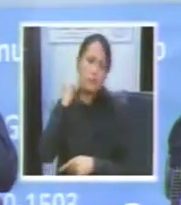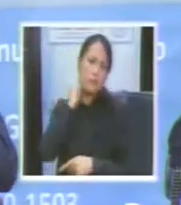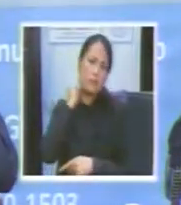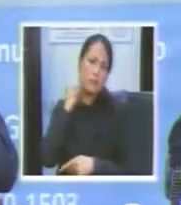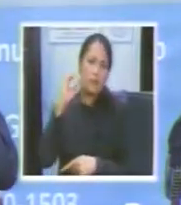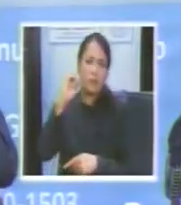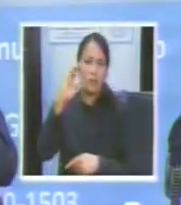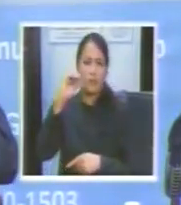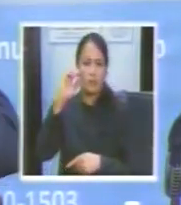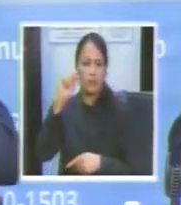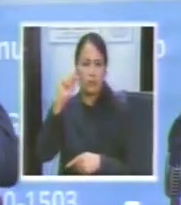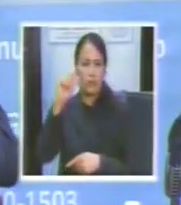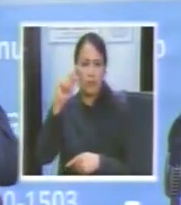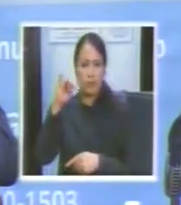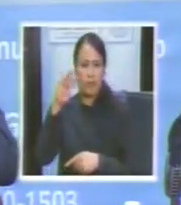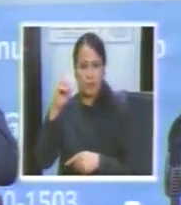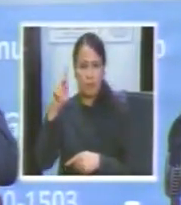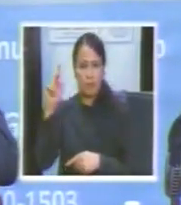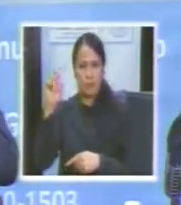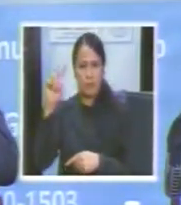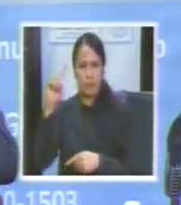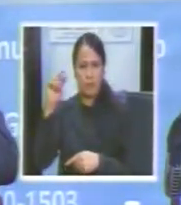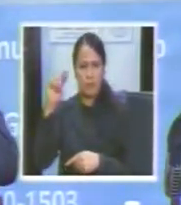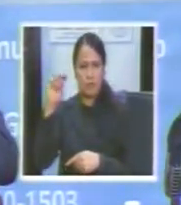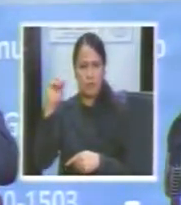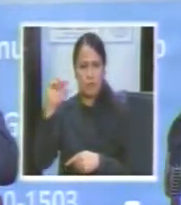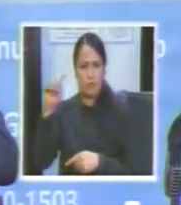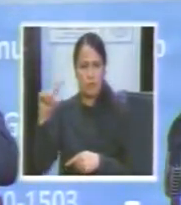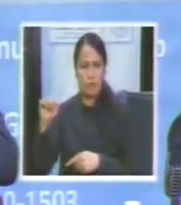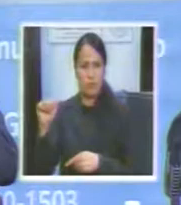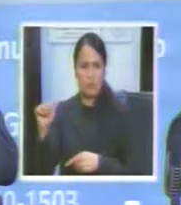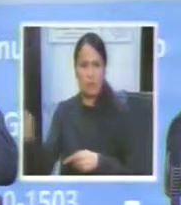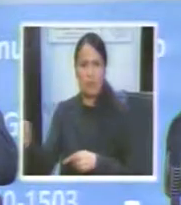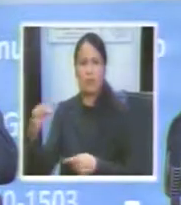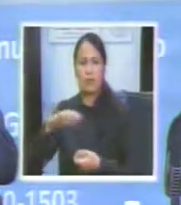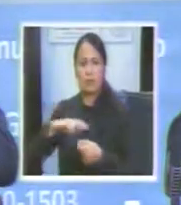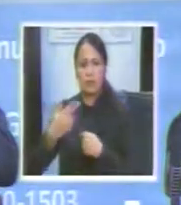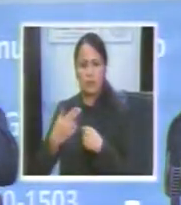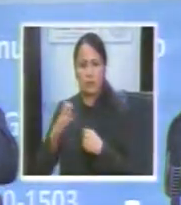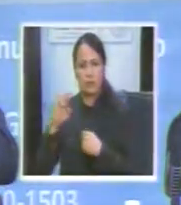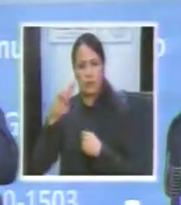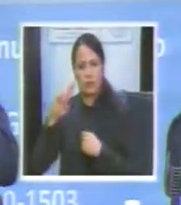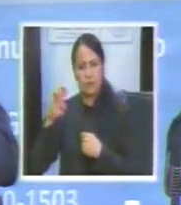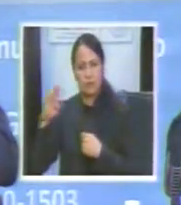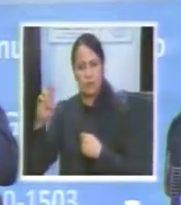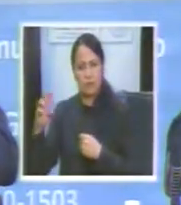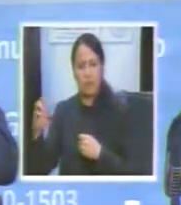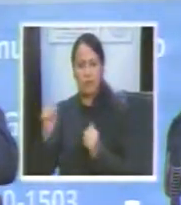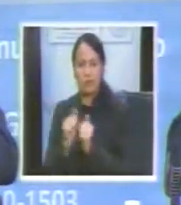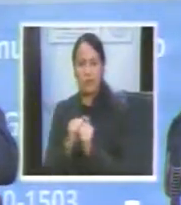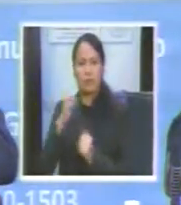Octavio Pedrosa Gaitán, quien es integrante de la Comisión de Relaciones Exteriores con Europa y también es integrante de